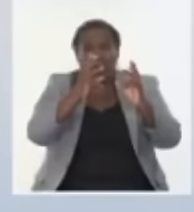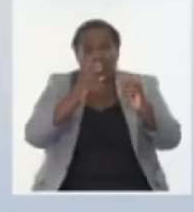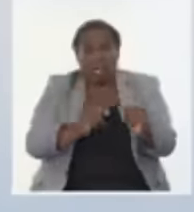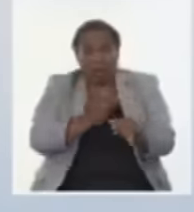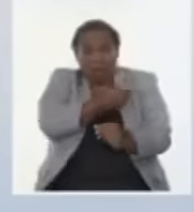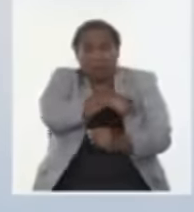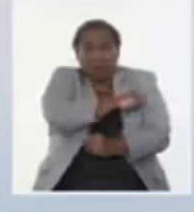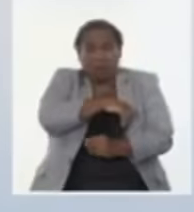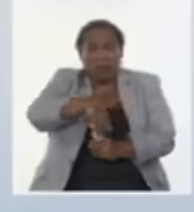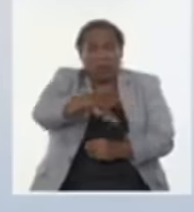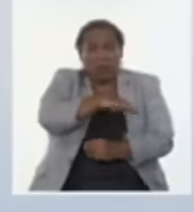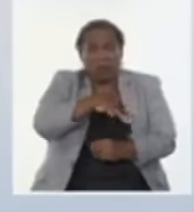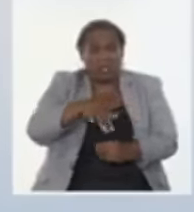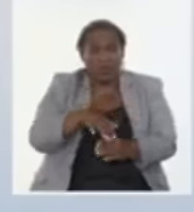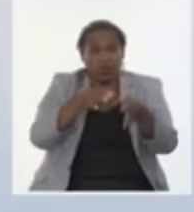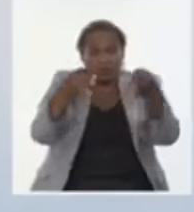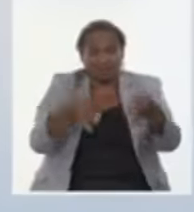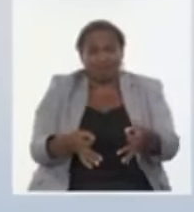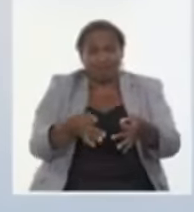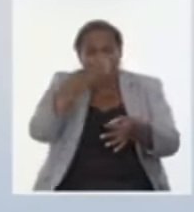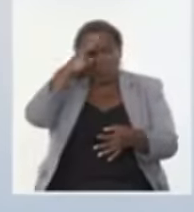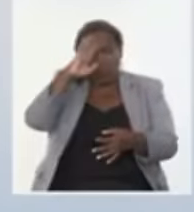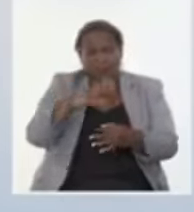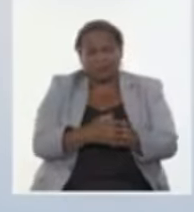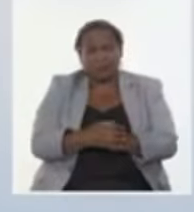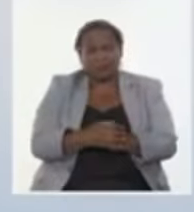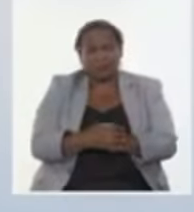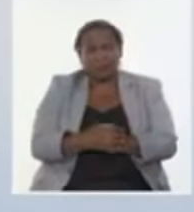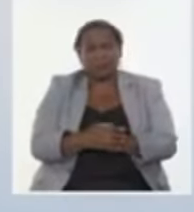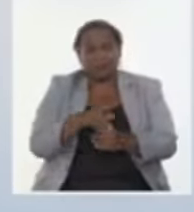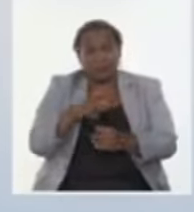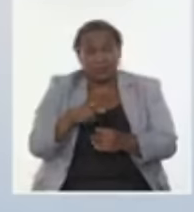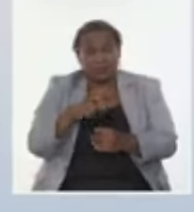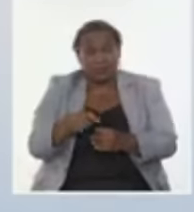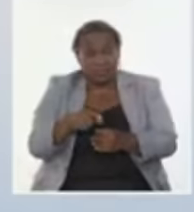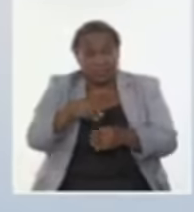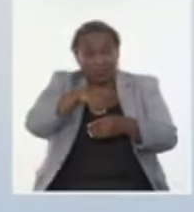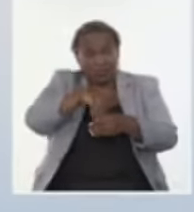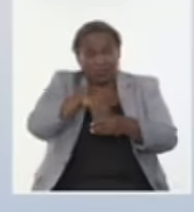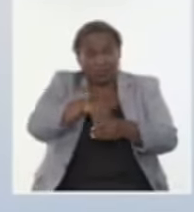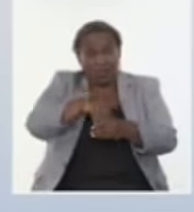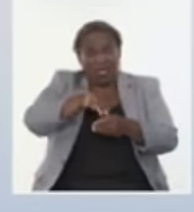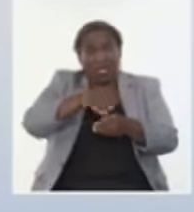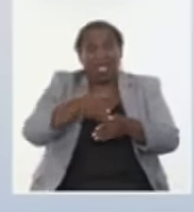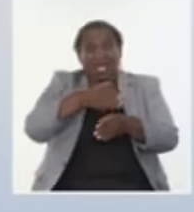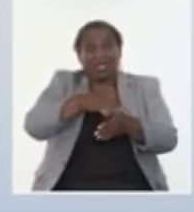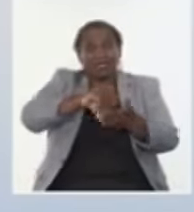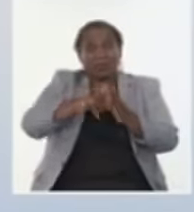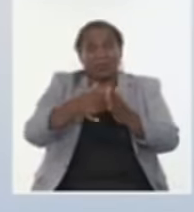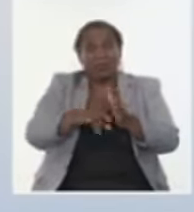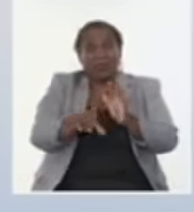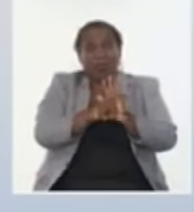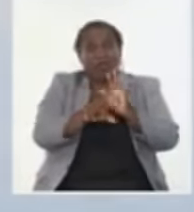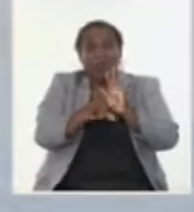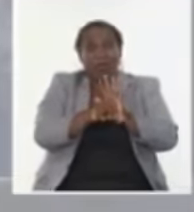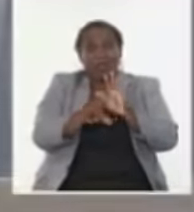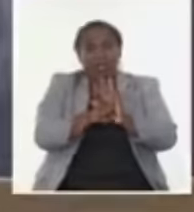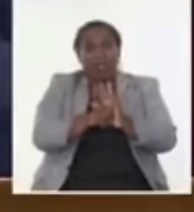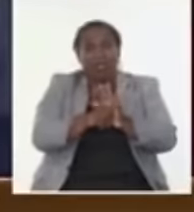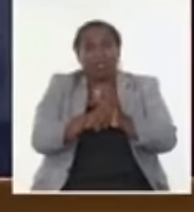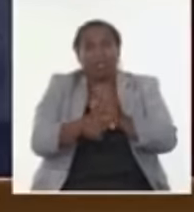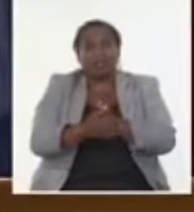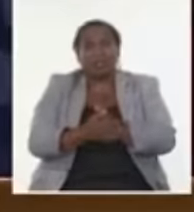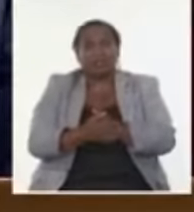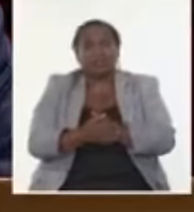efectiva en Cuba, lo que se vincula con el anteproyecto de ley migratoria que será analizado aquí. Este es un fenómeno